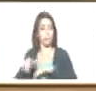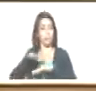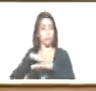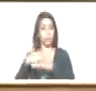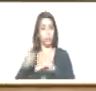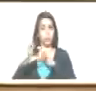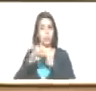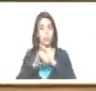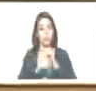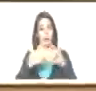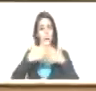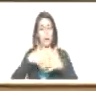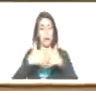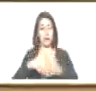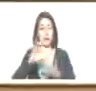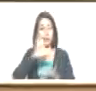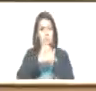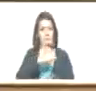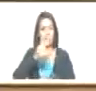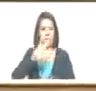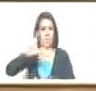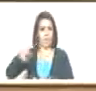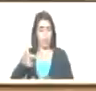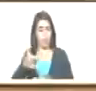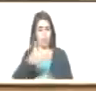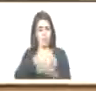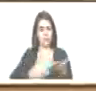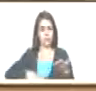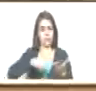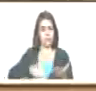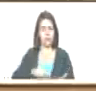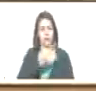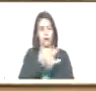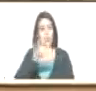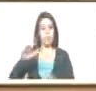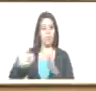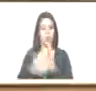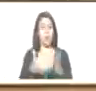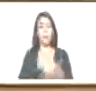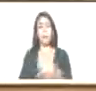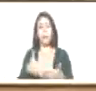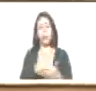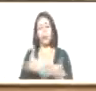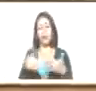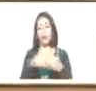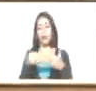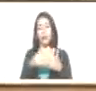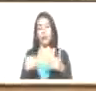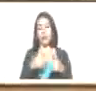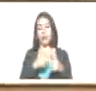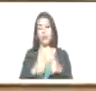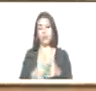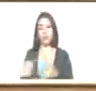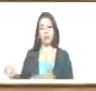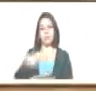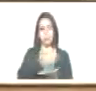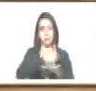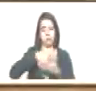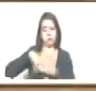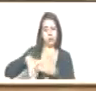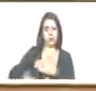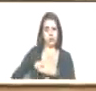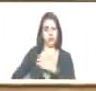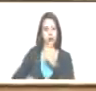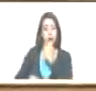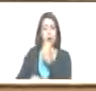Guayana, dio un contrato por 35 mil millones de dólares y se embolsilló 11 de esos